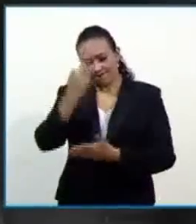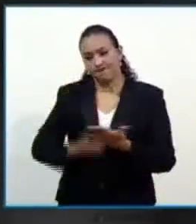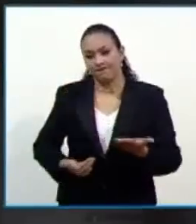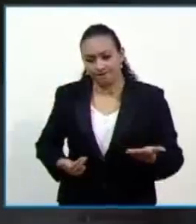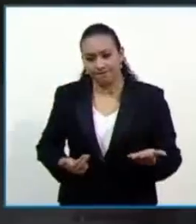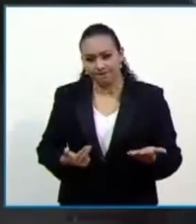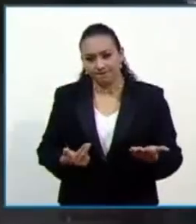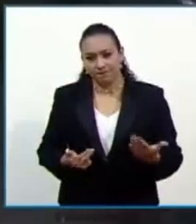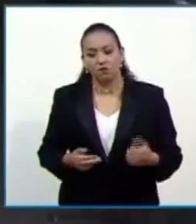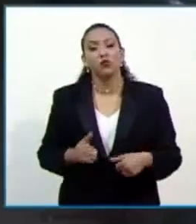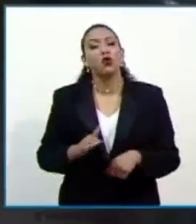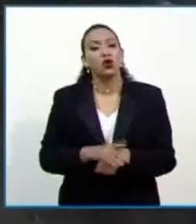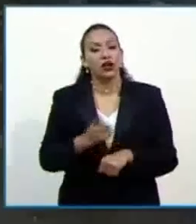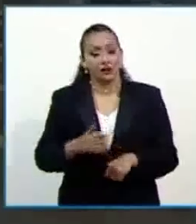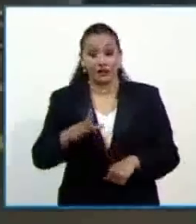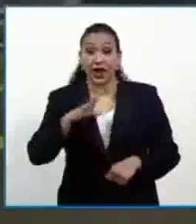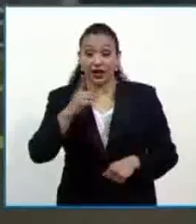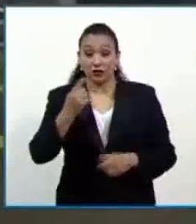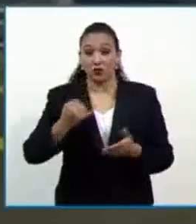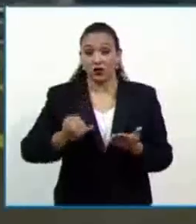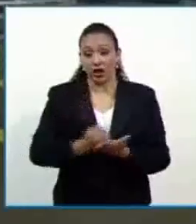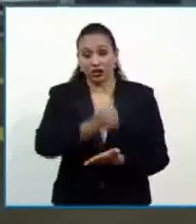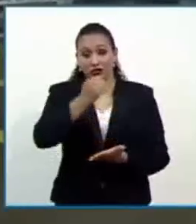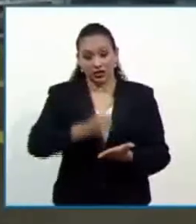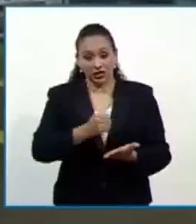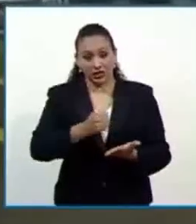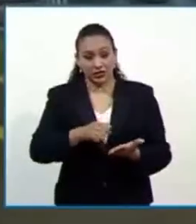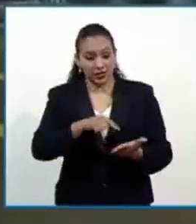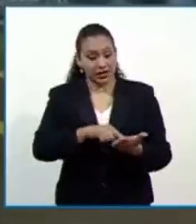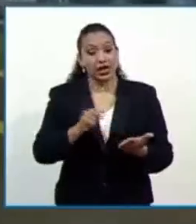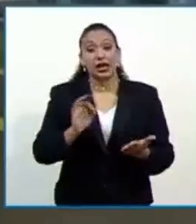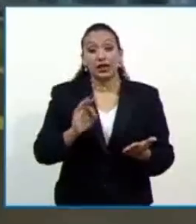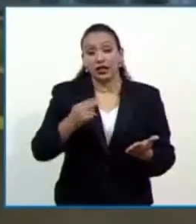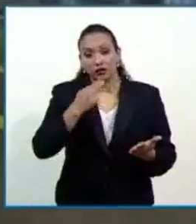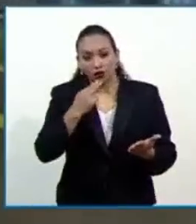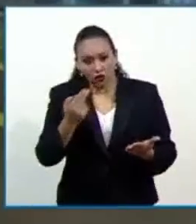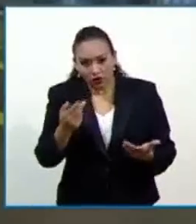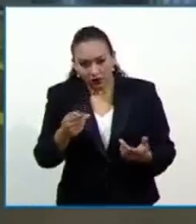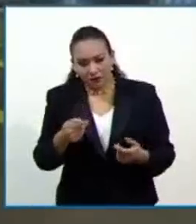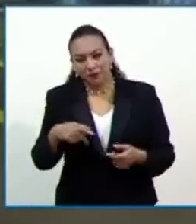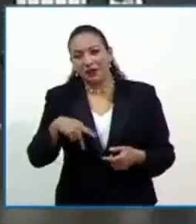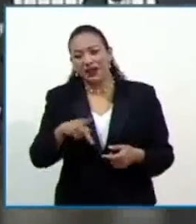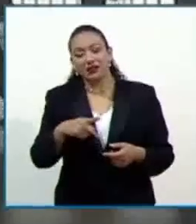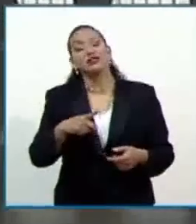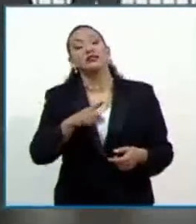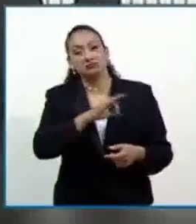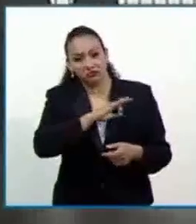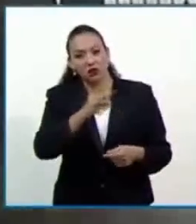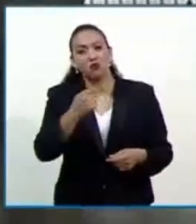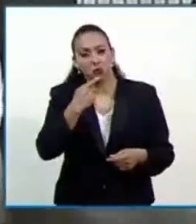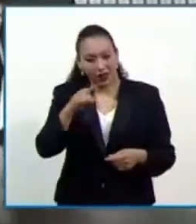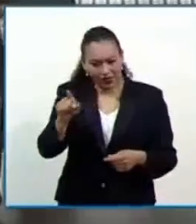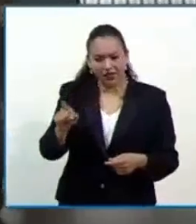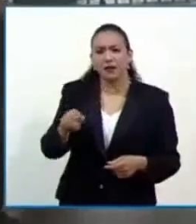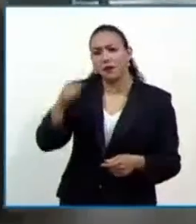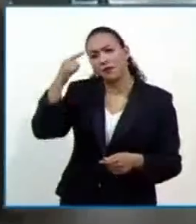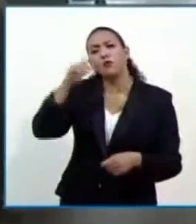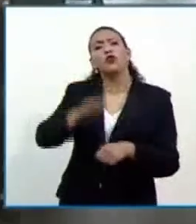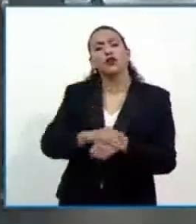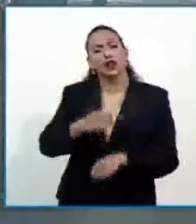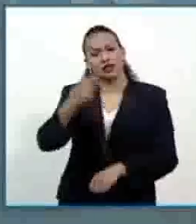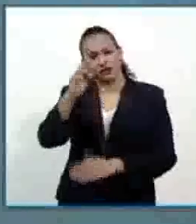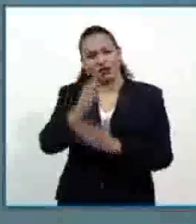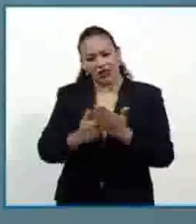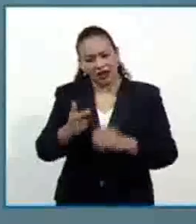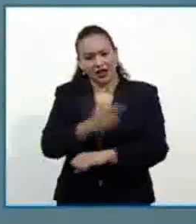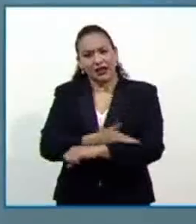ya que aunque la sentencia definitiva no se ocupe de lo desechado, esta será impugnable en amparo directo como violación